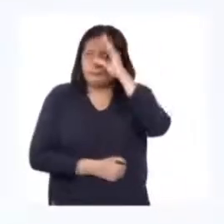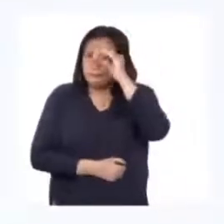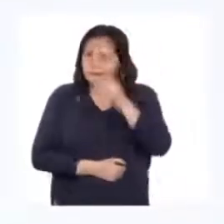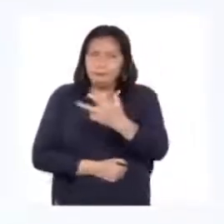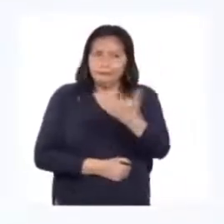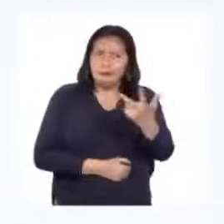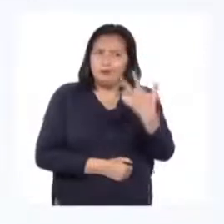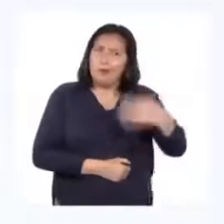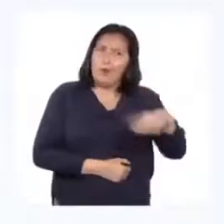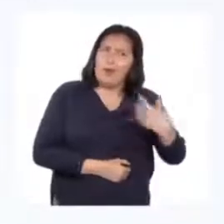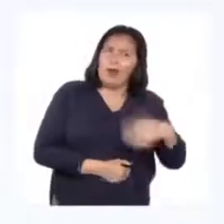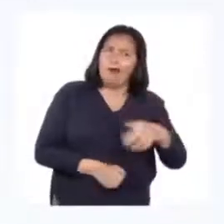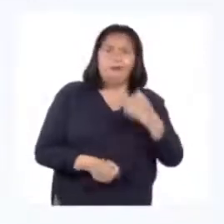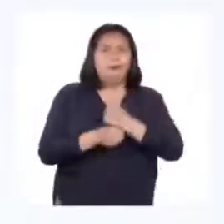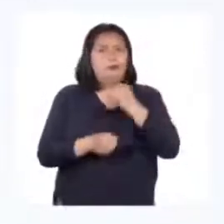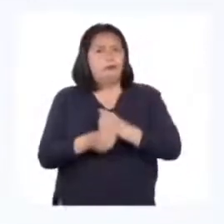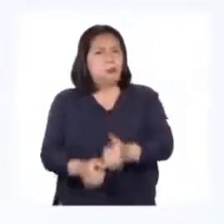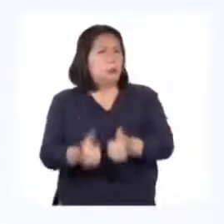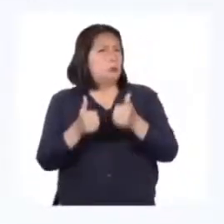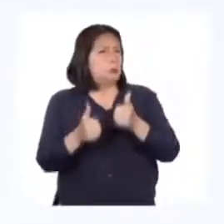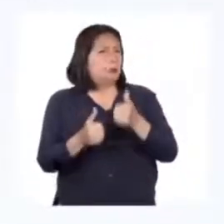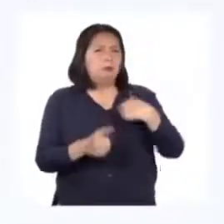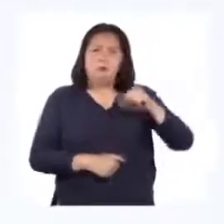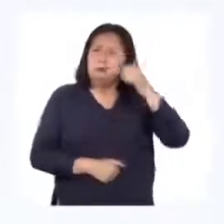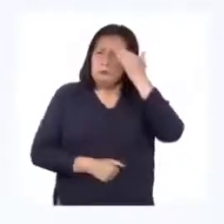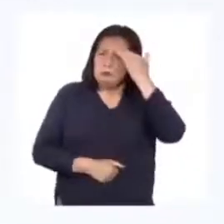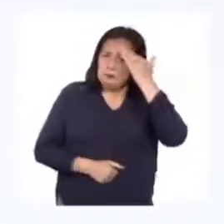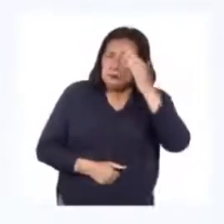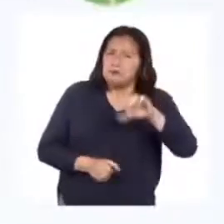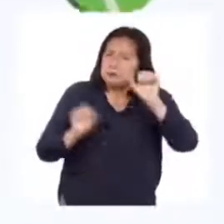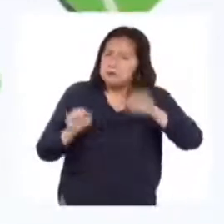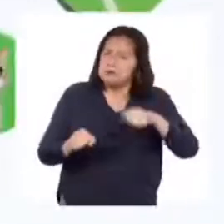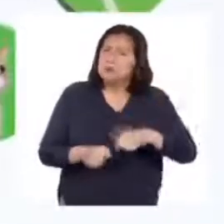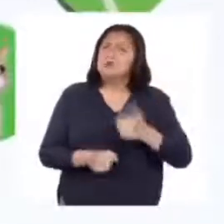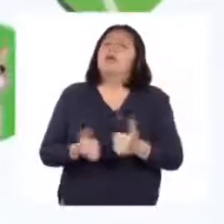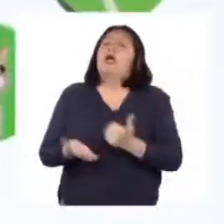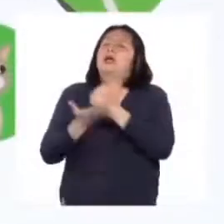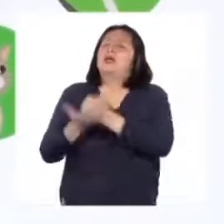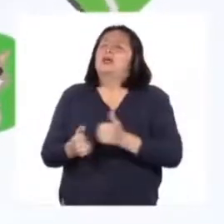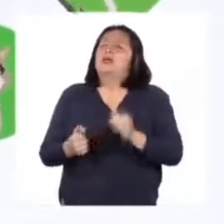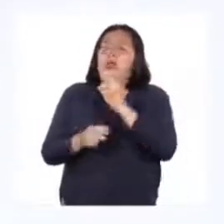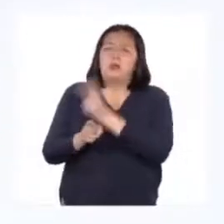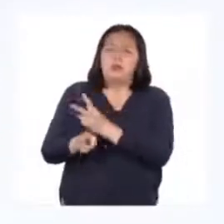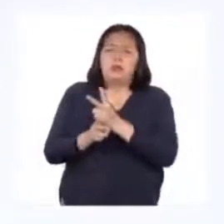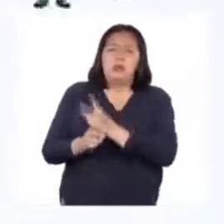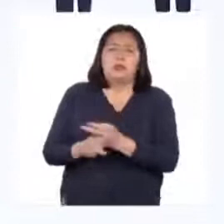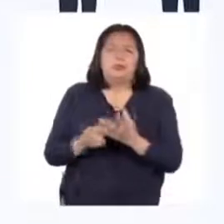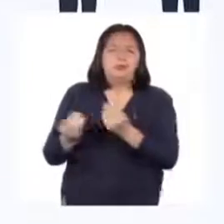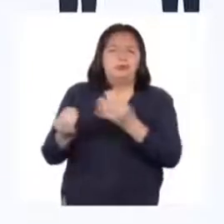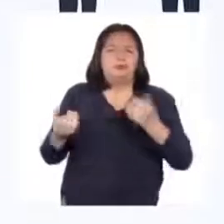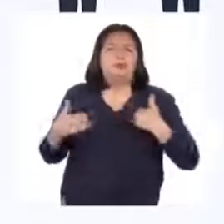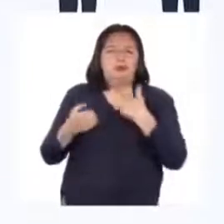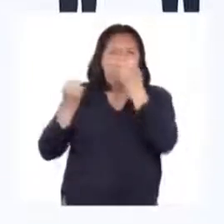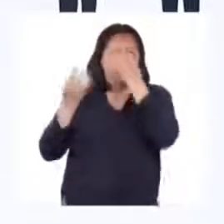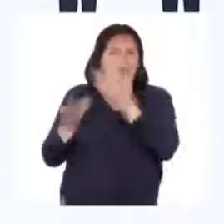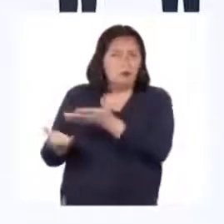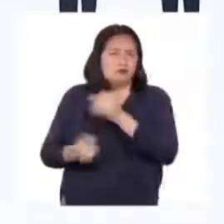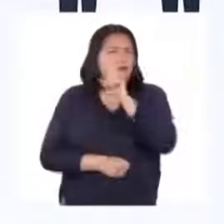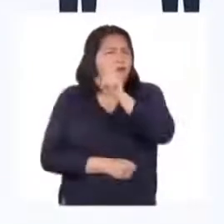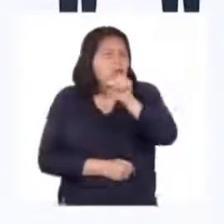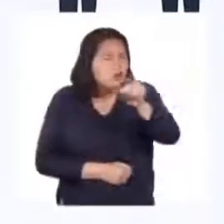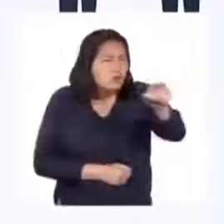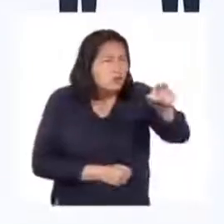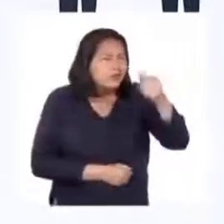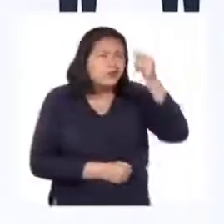un trabajo genial. Estoy segura que ayudarán a preservar a muchos animales con esta información. ¿Y ustedes?